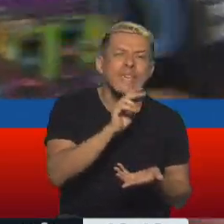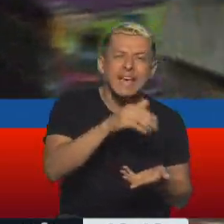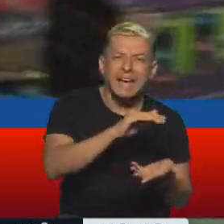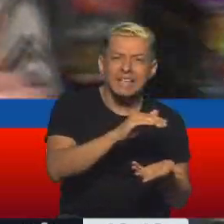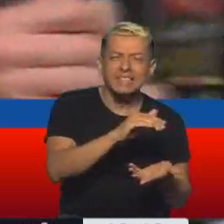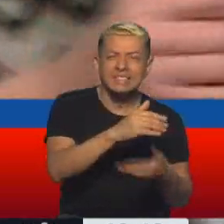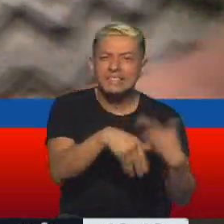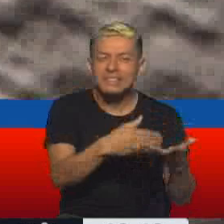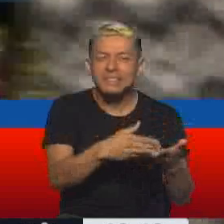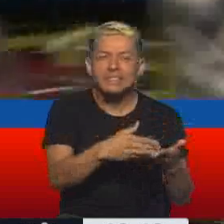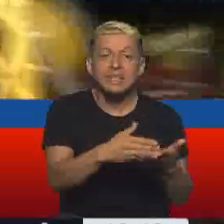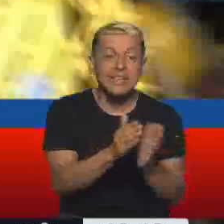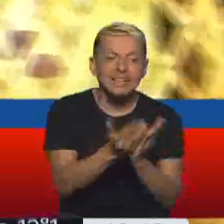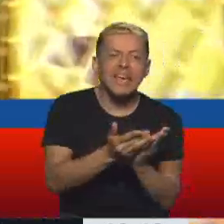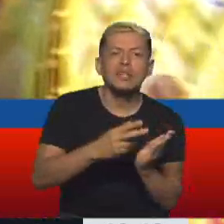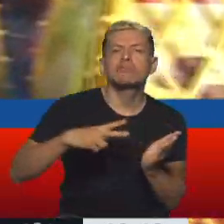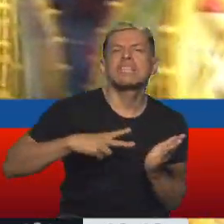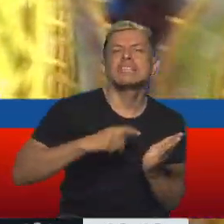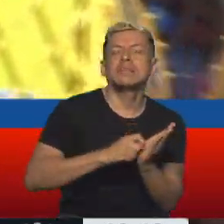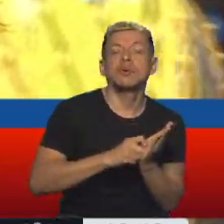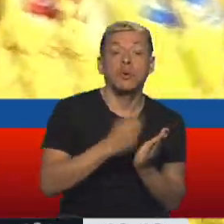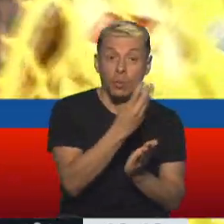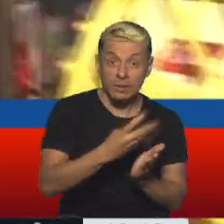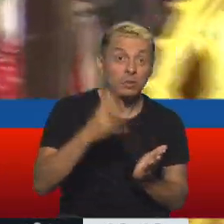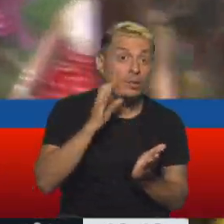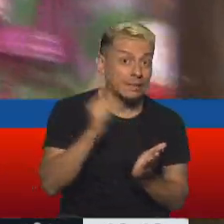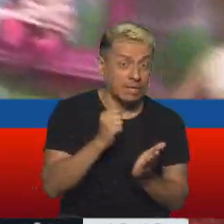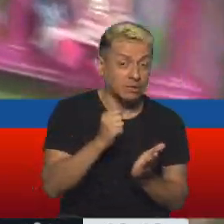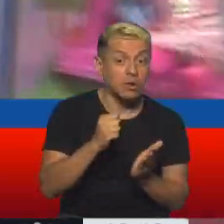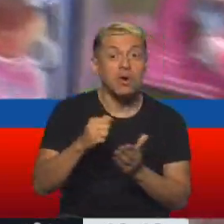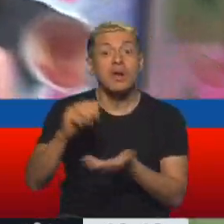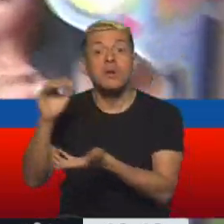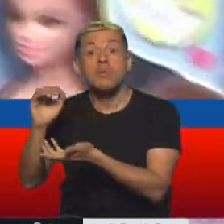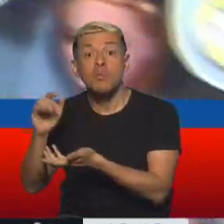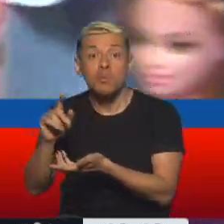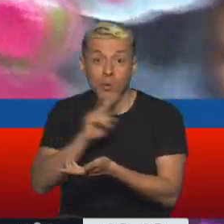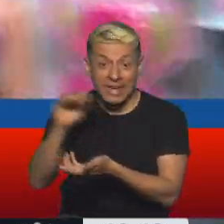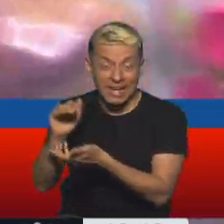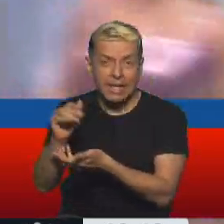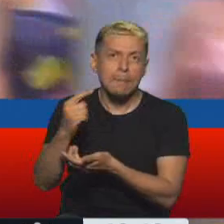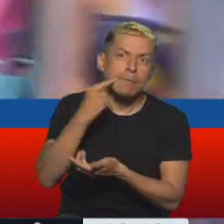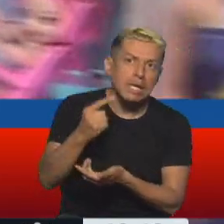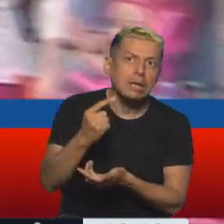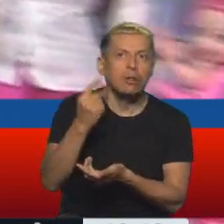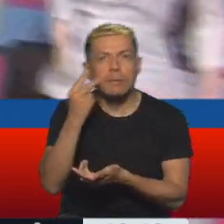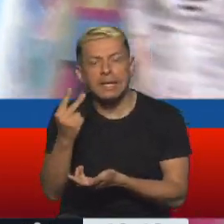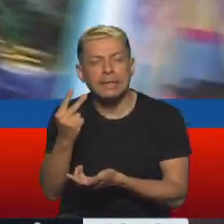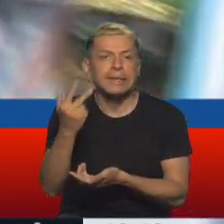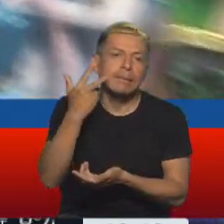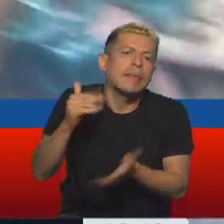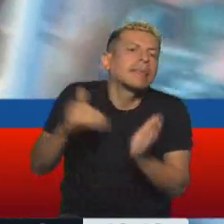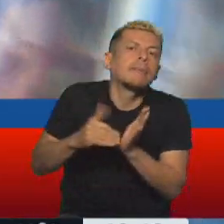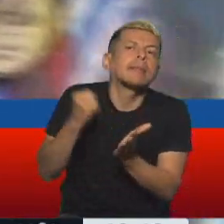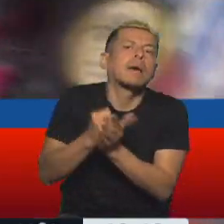íntimo? Tenés diarios íntimos desde 450 pesos. Muñecas 1.000, 1.500, 2.000, 3.000. Va a depender de la